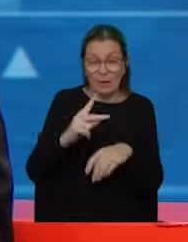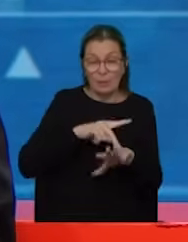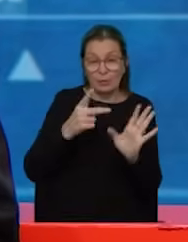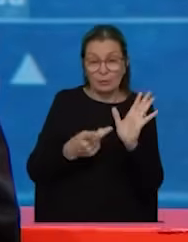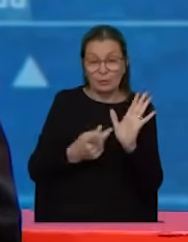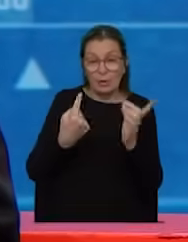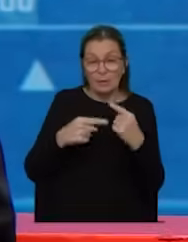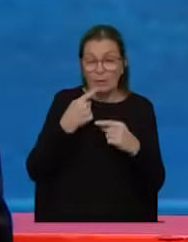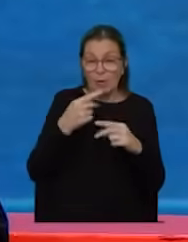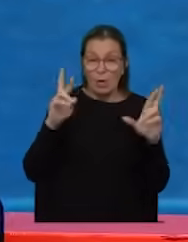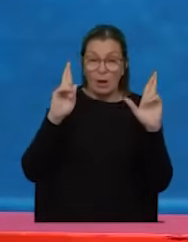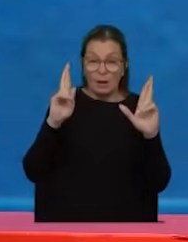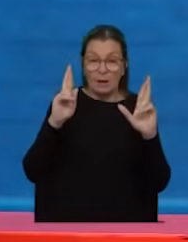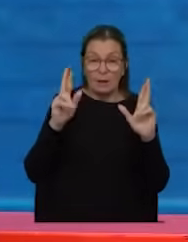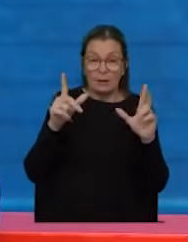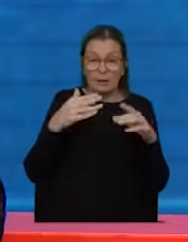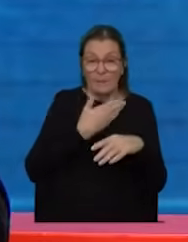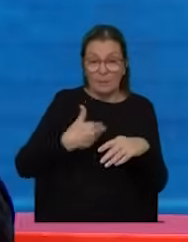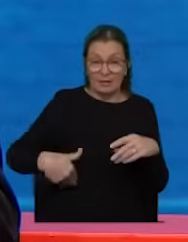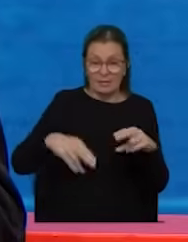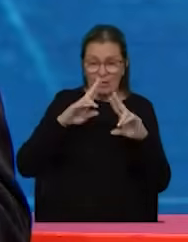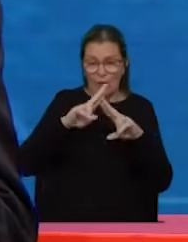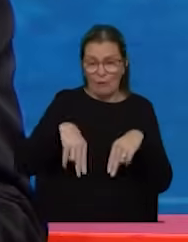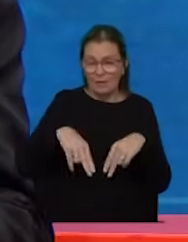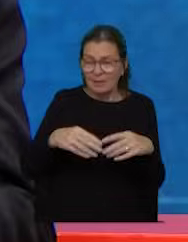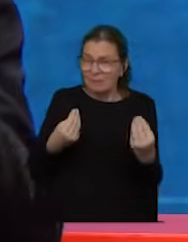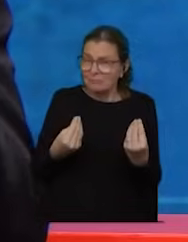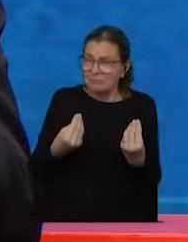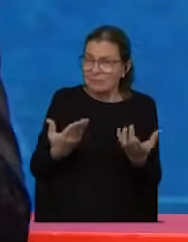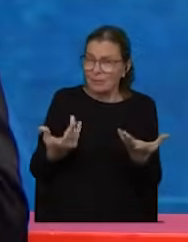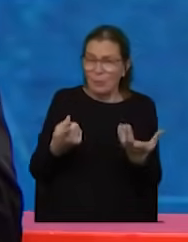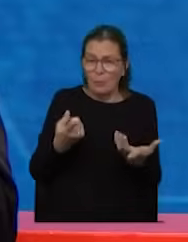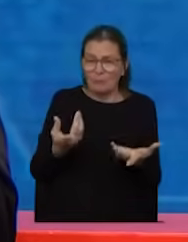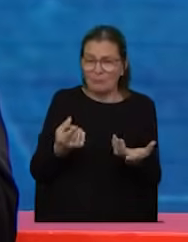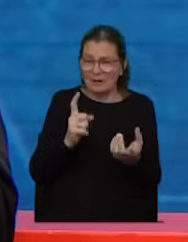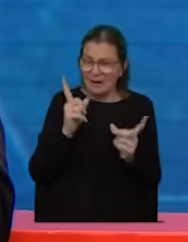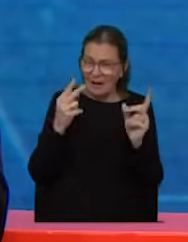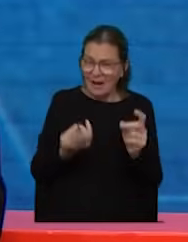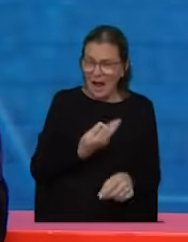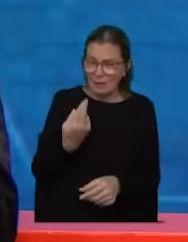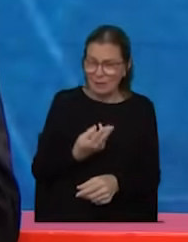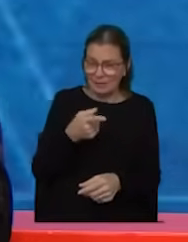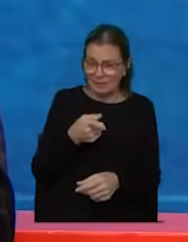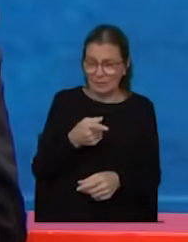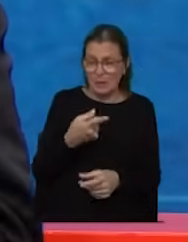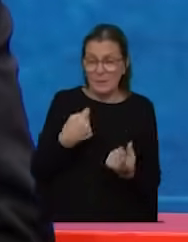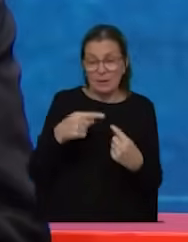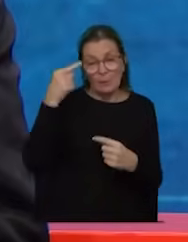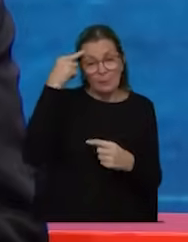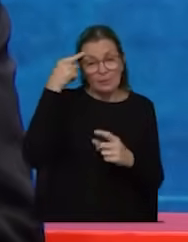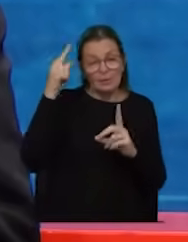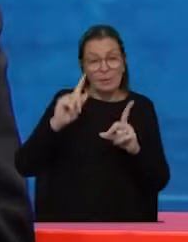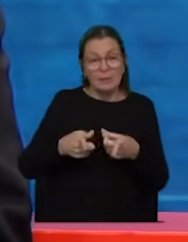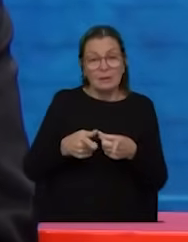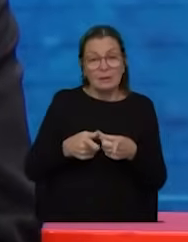decían y ojalá que el presidente lo vete era como increíble este escuchar eso eh pero yo creo que es